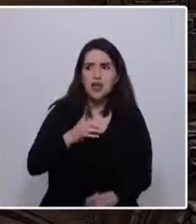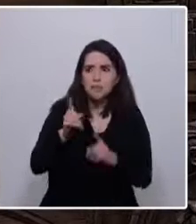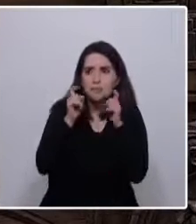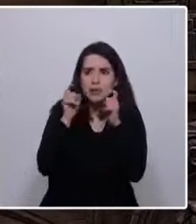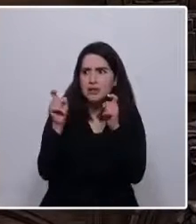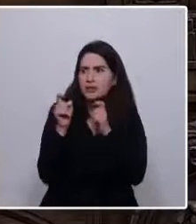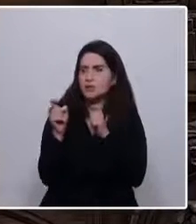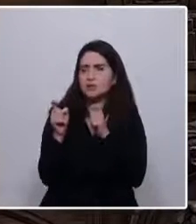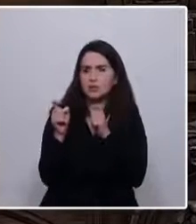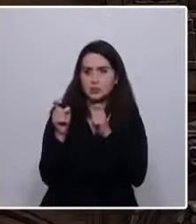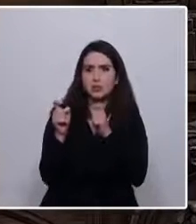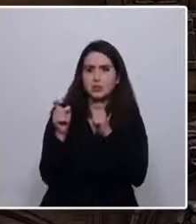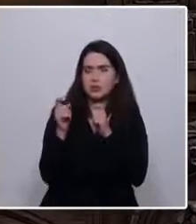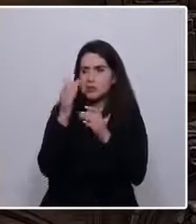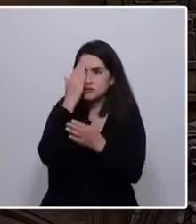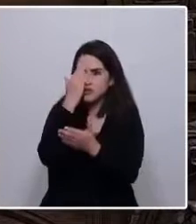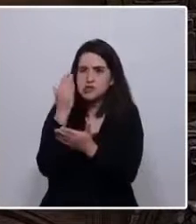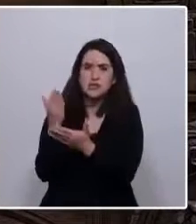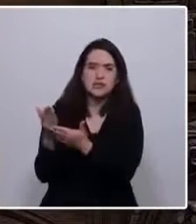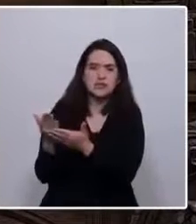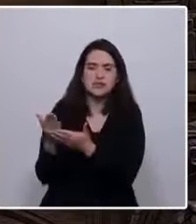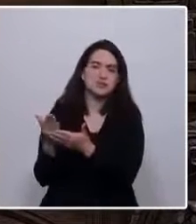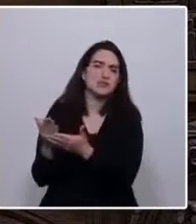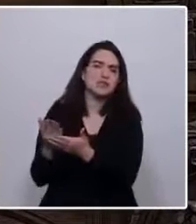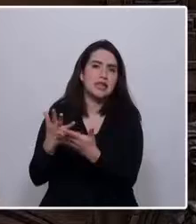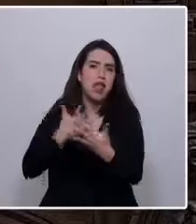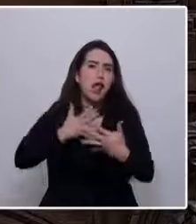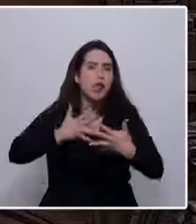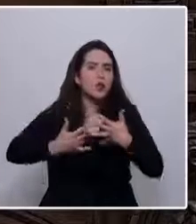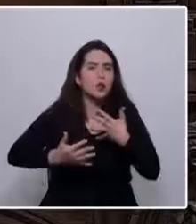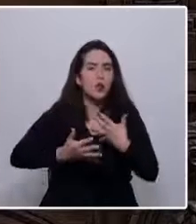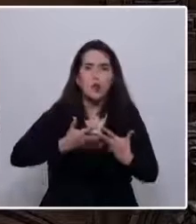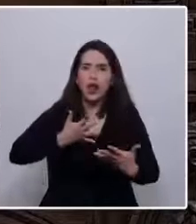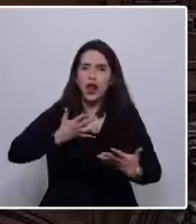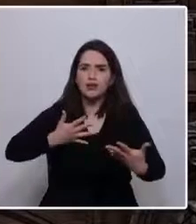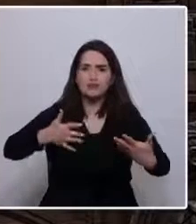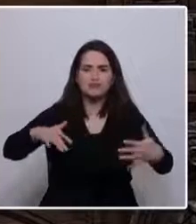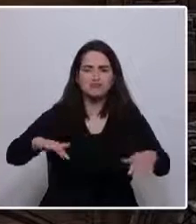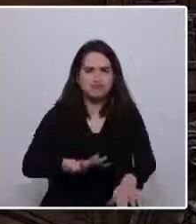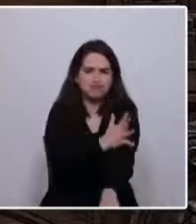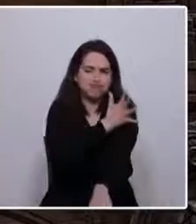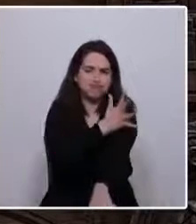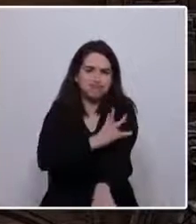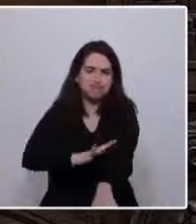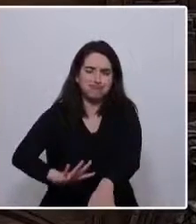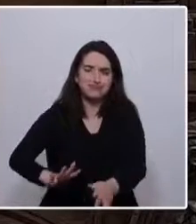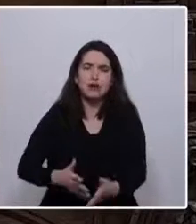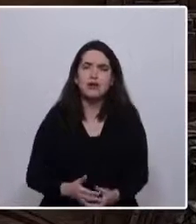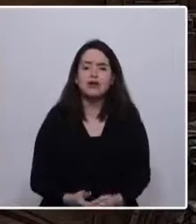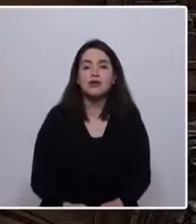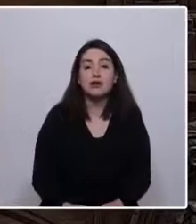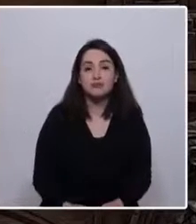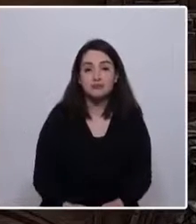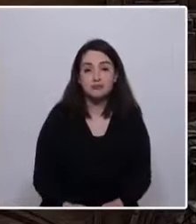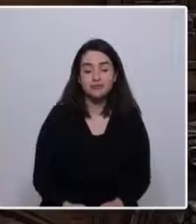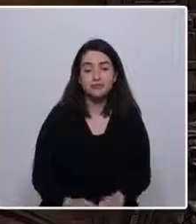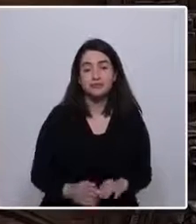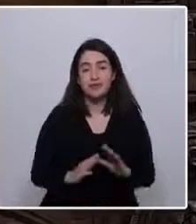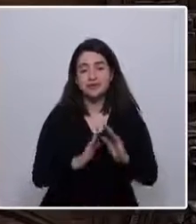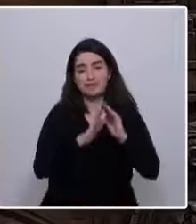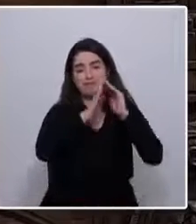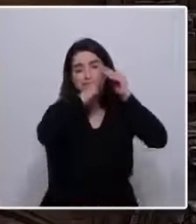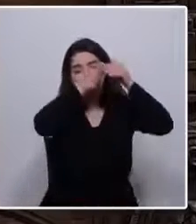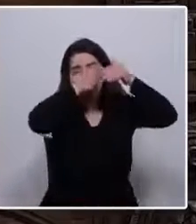enfrentábamos frente a una naturaleza salvaje que nos obligaba a capear olas de